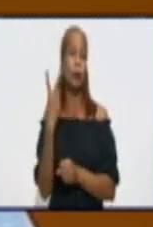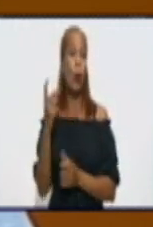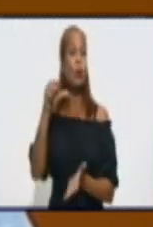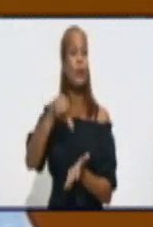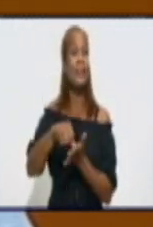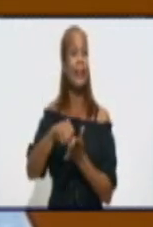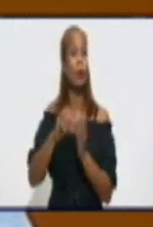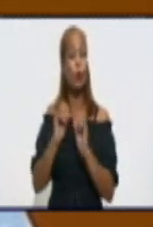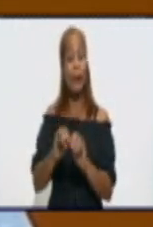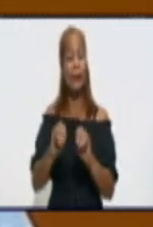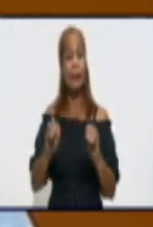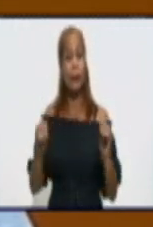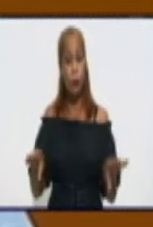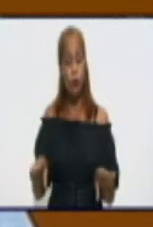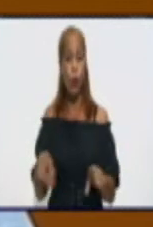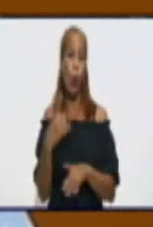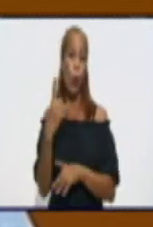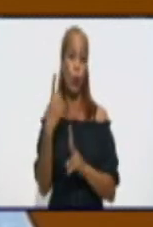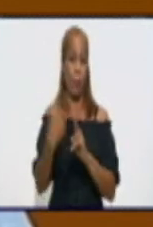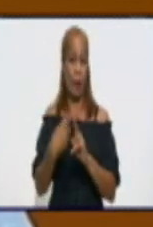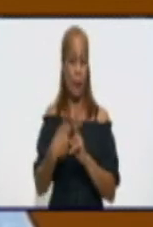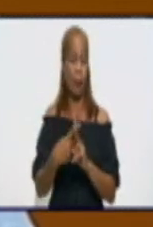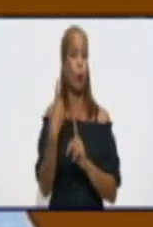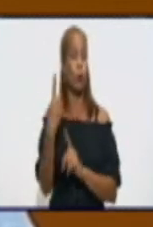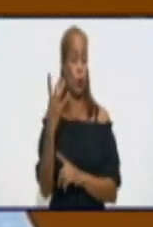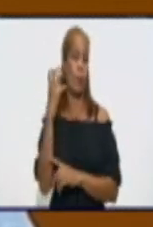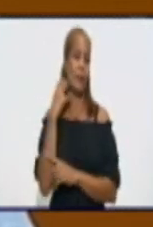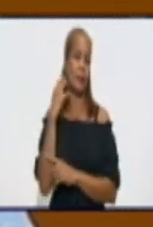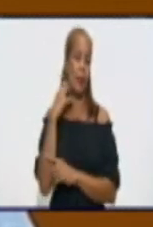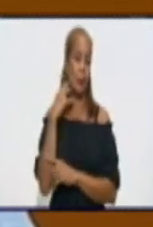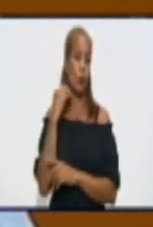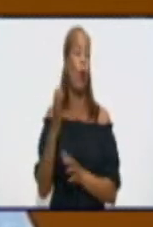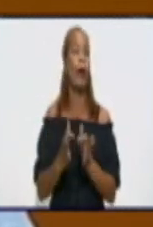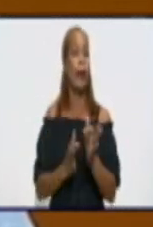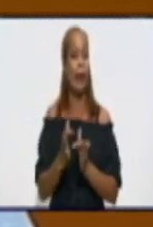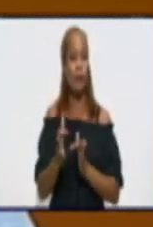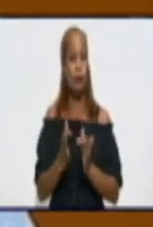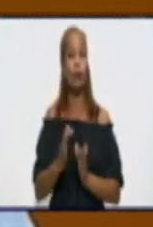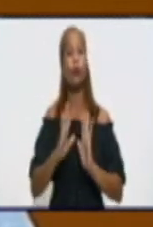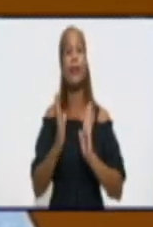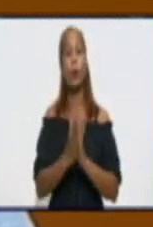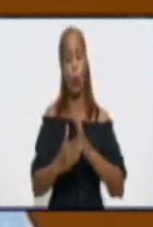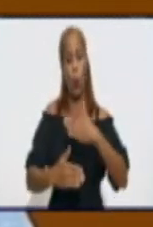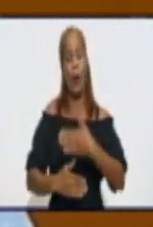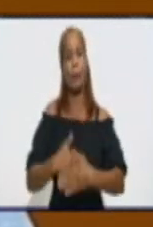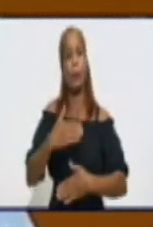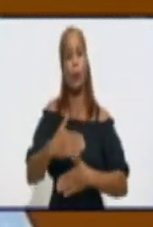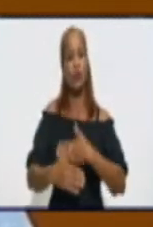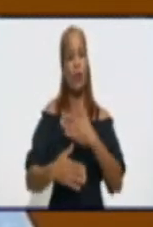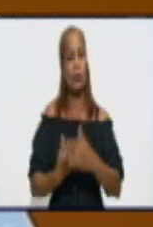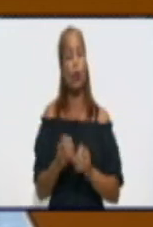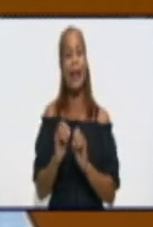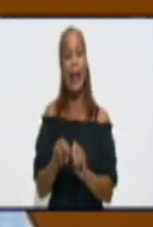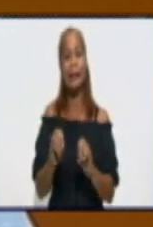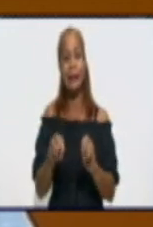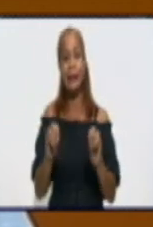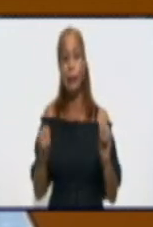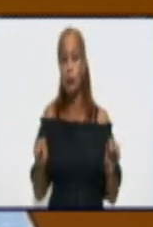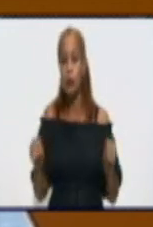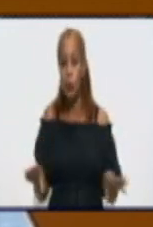47 trabajadores y el resto aquí en Bayamo, en función de todo el proceso de la distribución, conservación, recepción